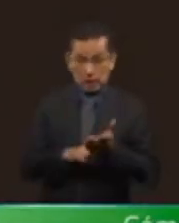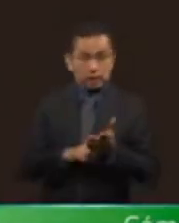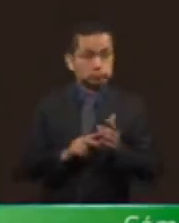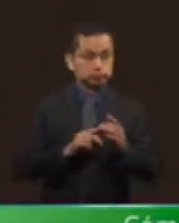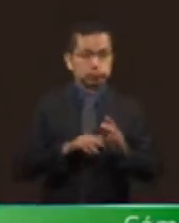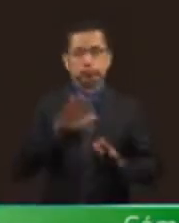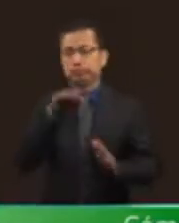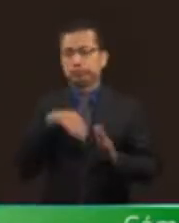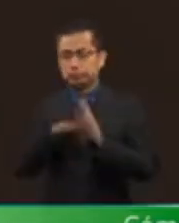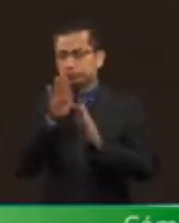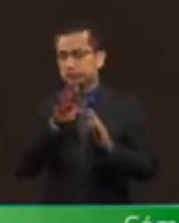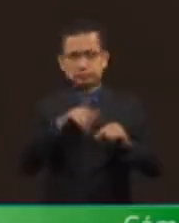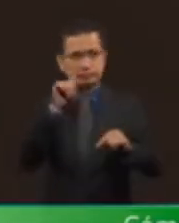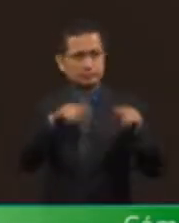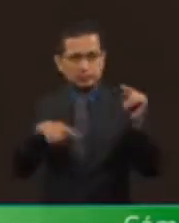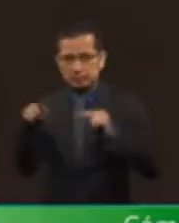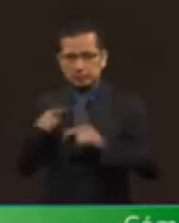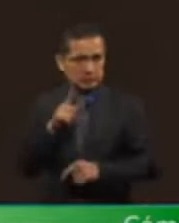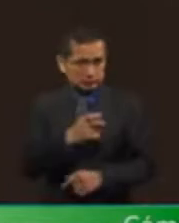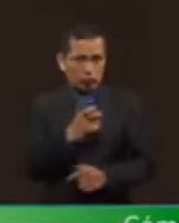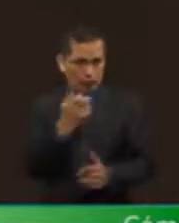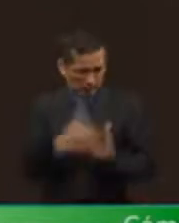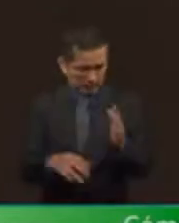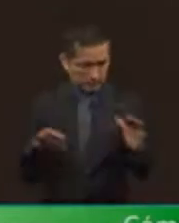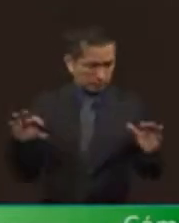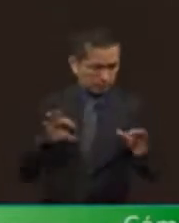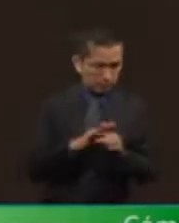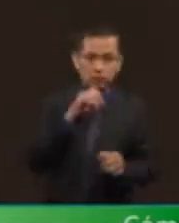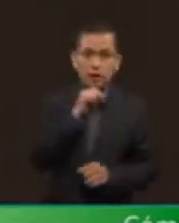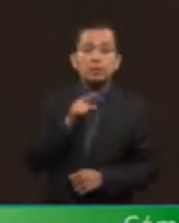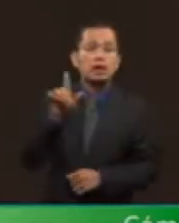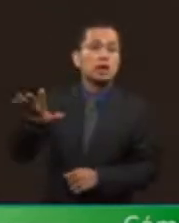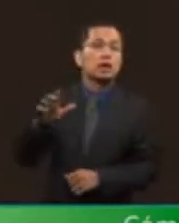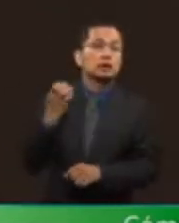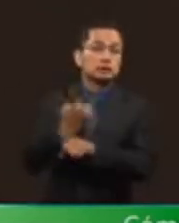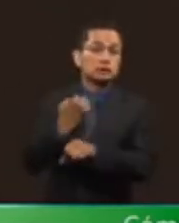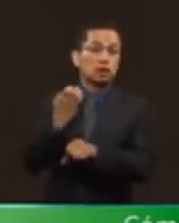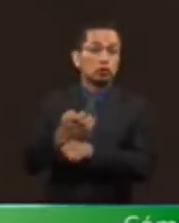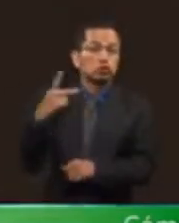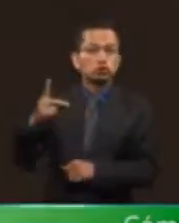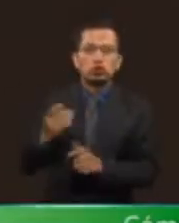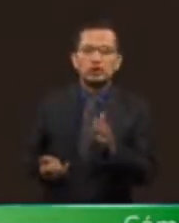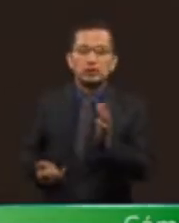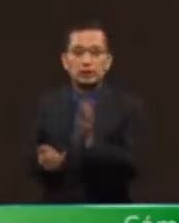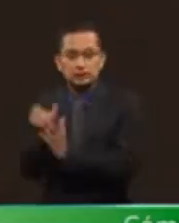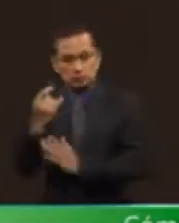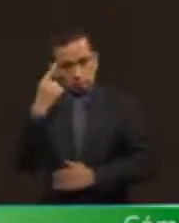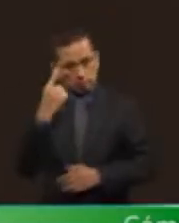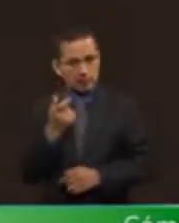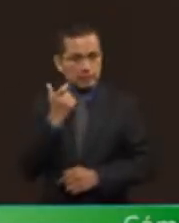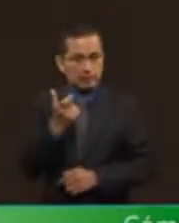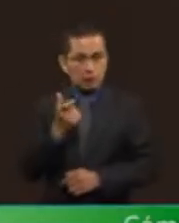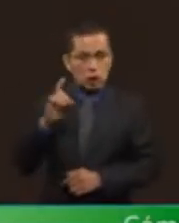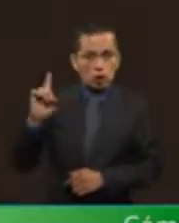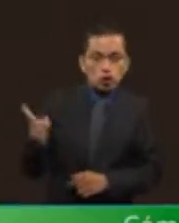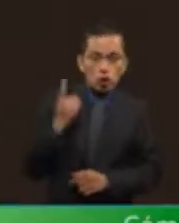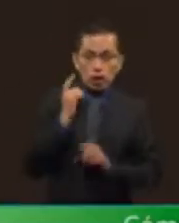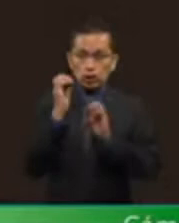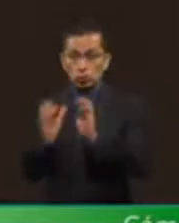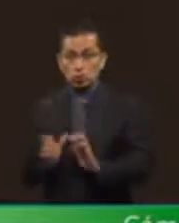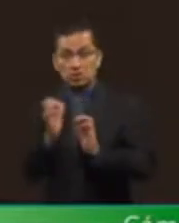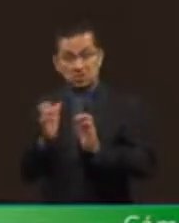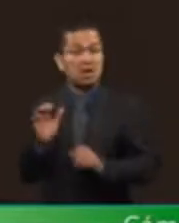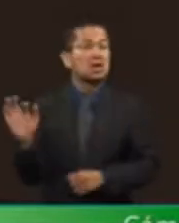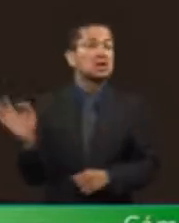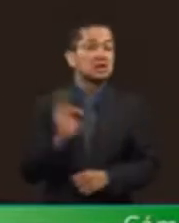máxime la agresiva política monetaria de la Reserva Federal de los Estados Unidos. Por supuesto que hay riesgo de que el dólar